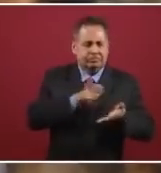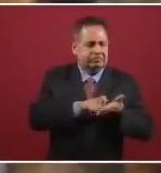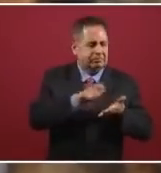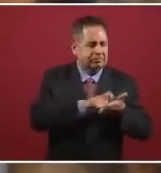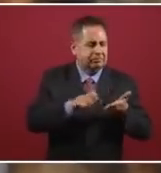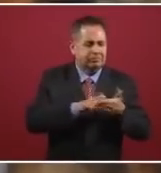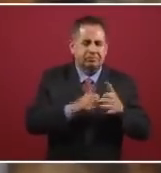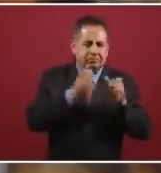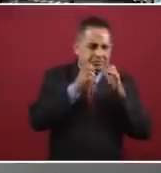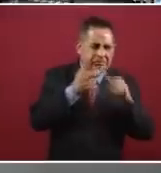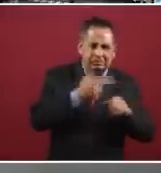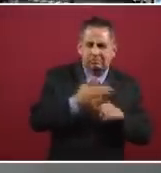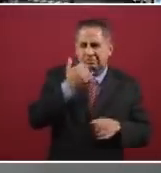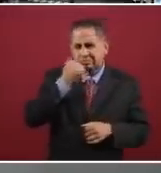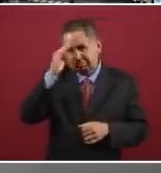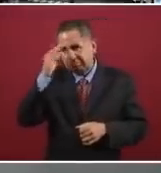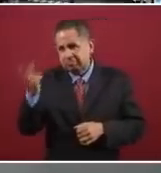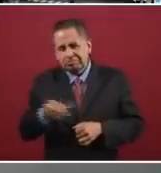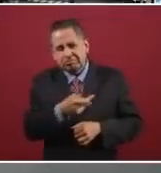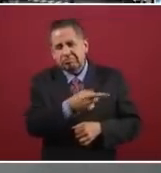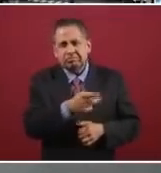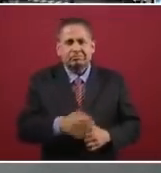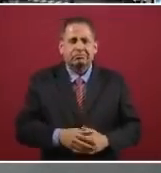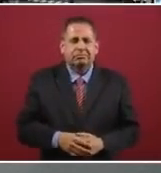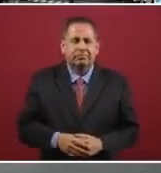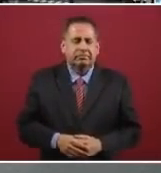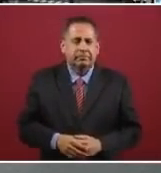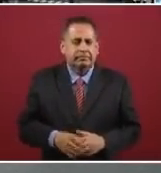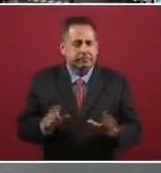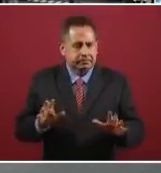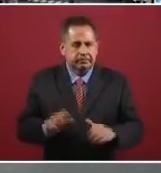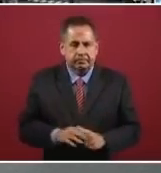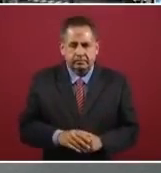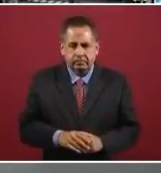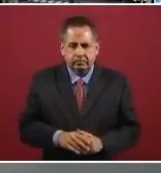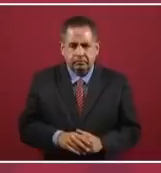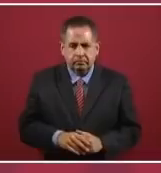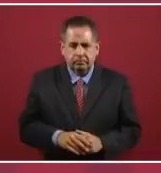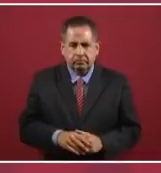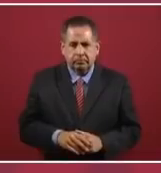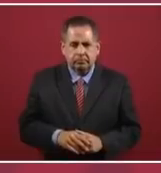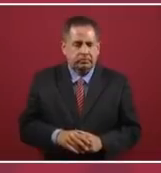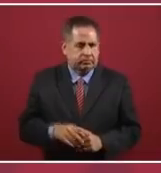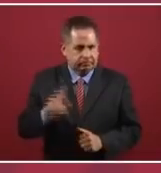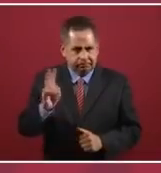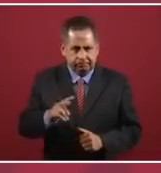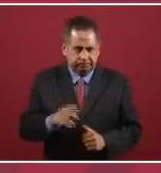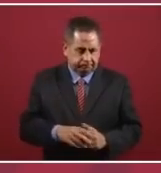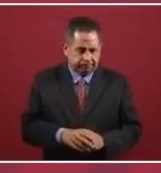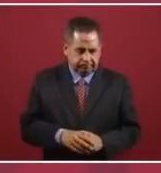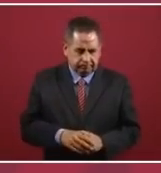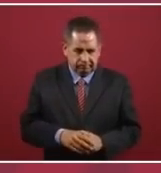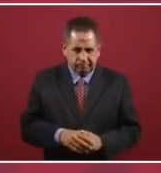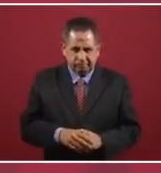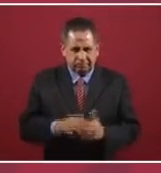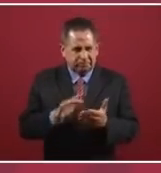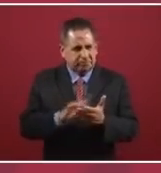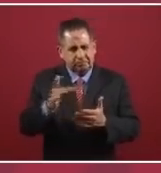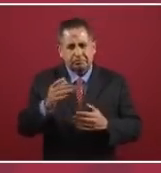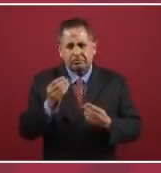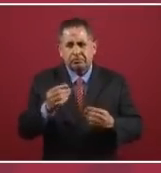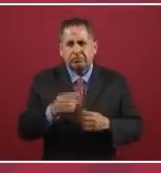y comunicadores, presidente? Muchas gracias. Sí, mire, yo la verdad le agradezco mucho